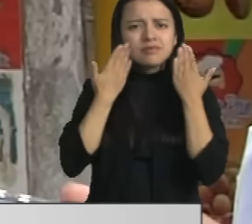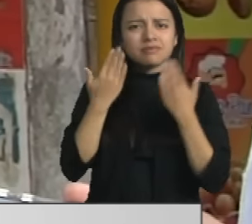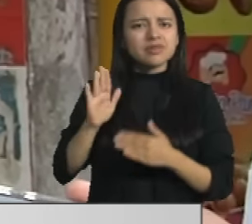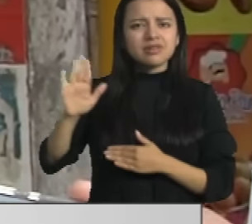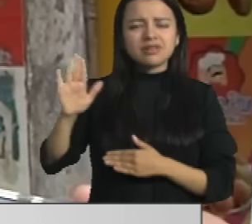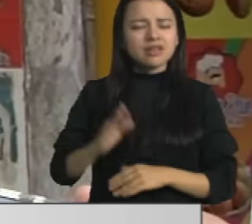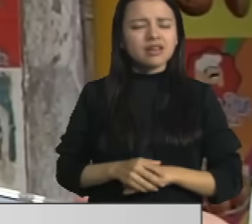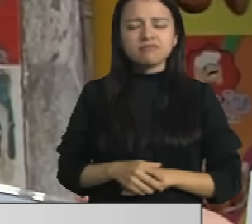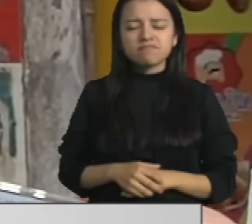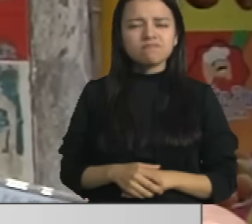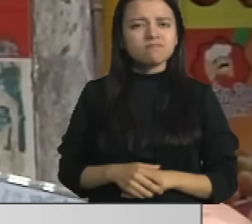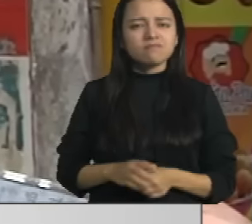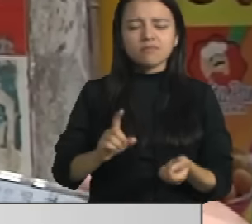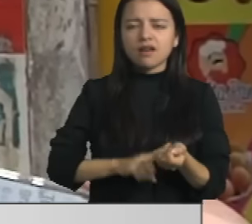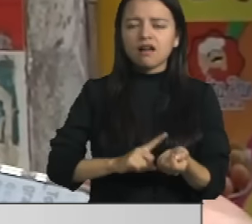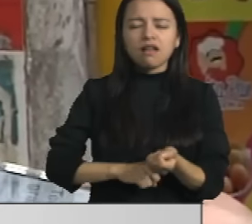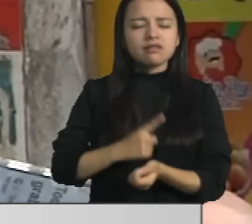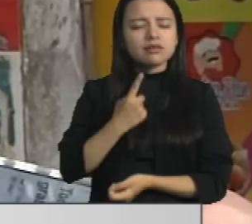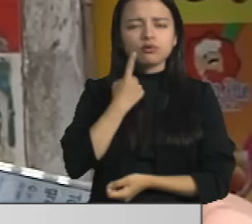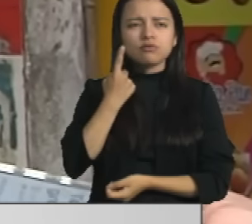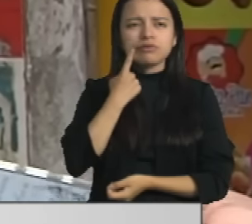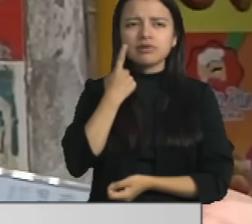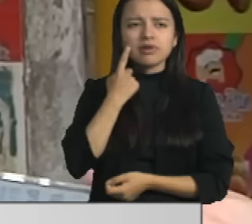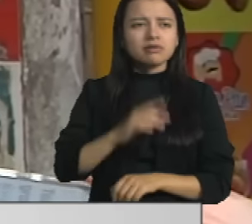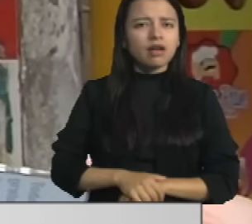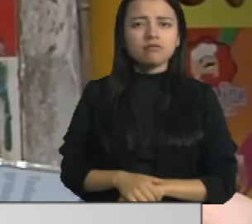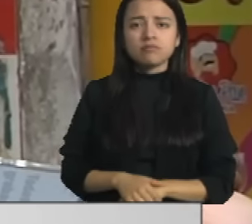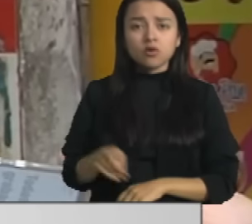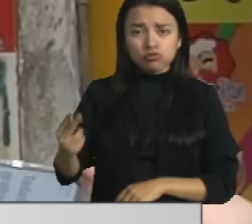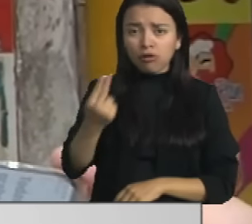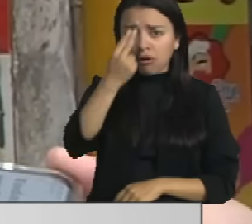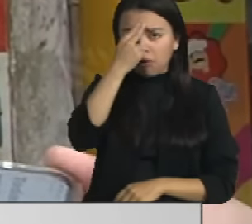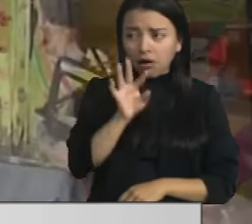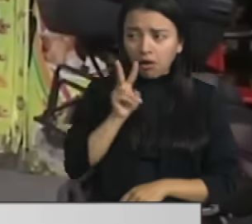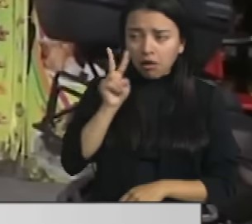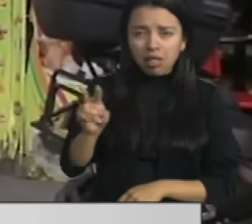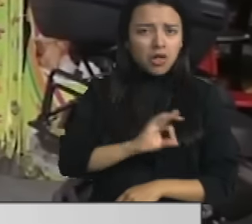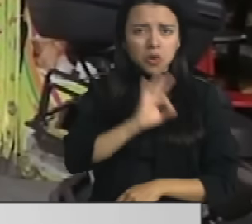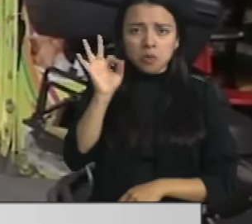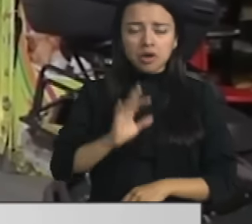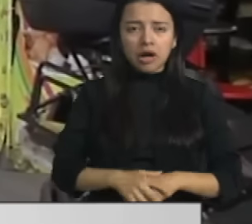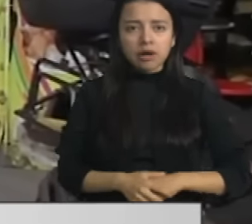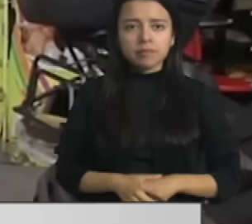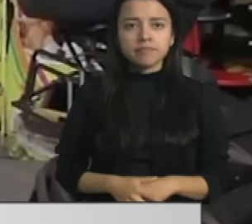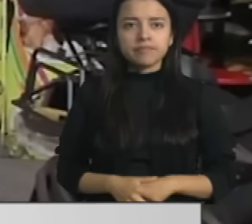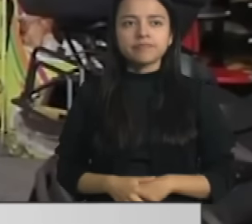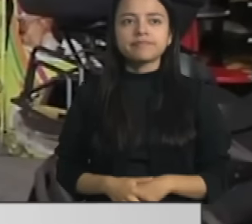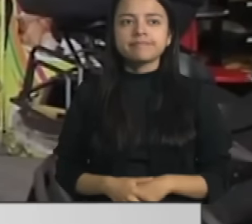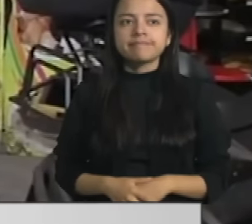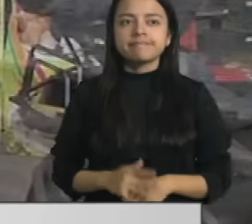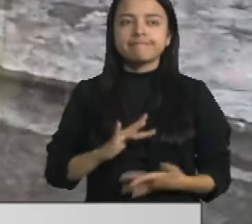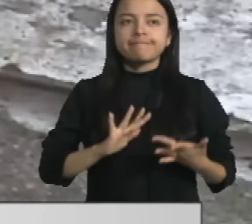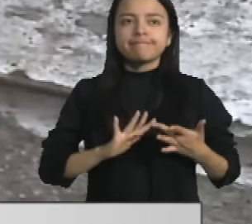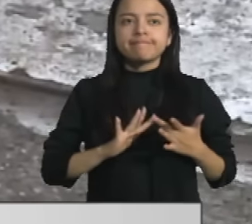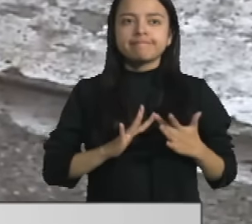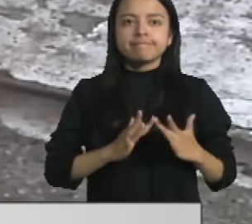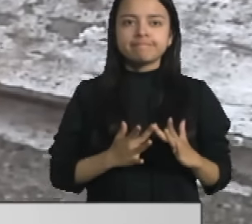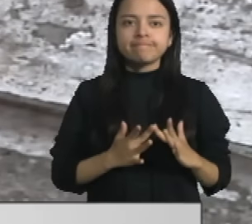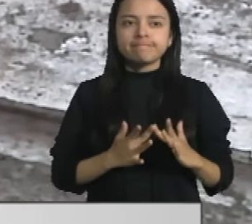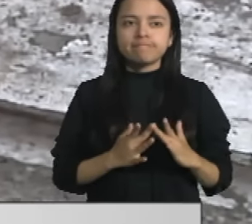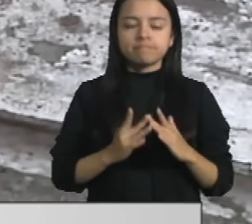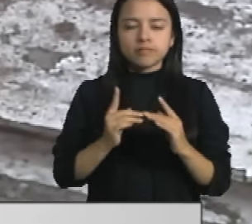muy amable, muy sonriente, usted nunca lo veía de mal genio a ninguna hora. Hoy, en medio del dolor, varios de sus amigos llegaron